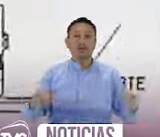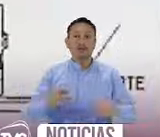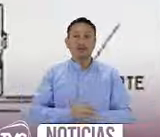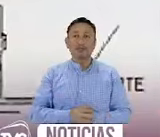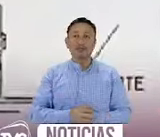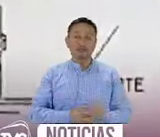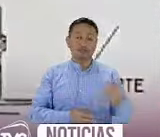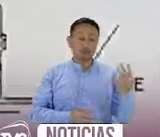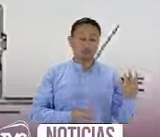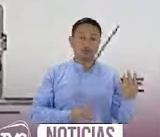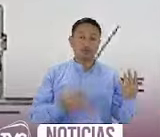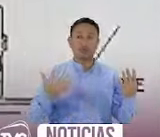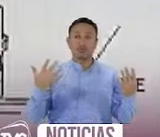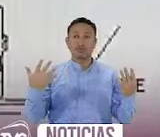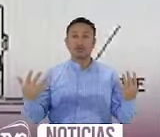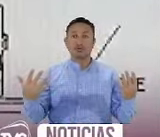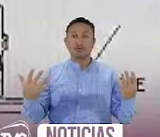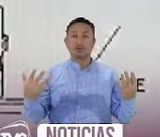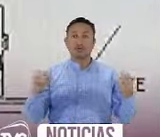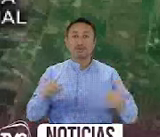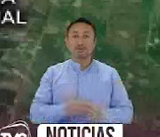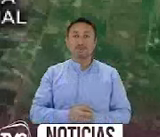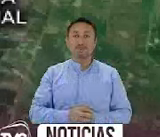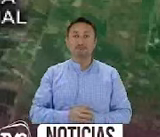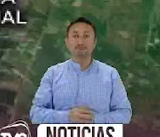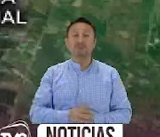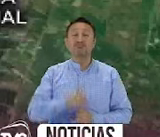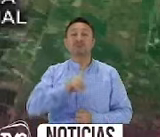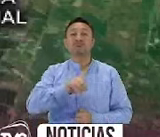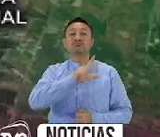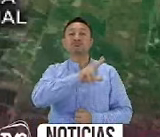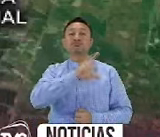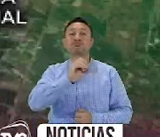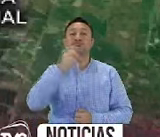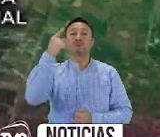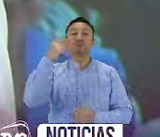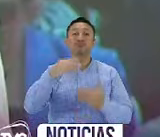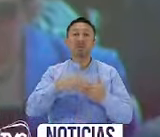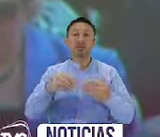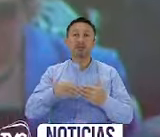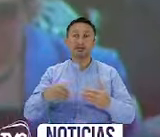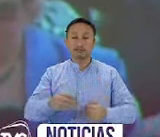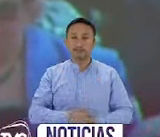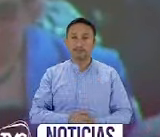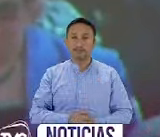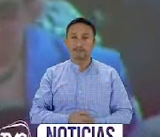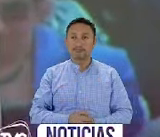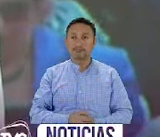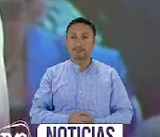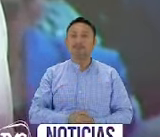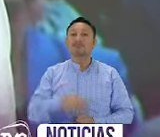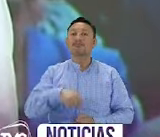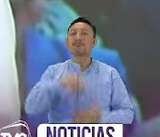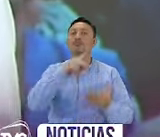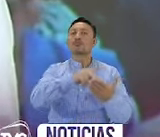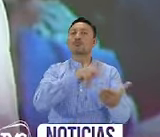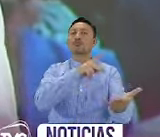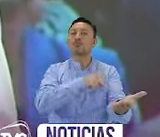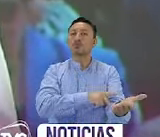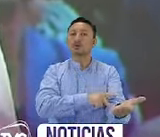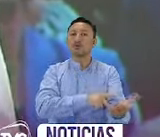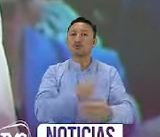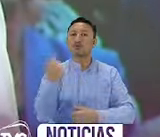5. Para eso se hará una transferencia de $130 millones. Este proyecto no es solo una